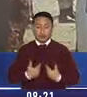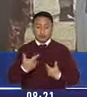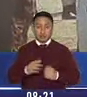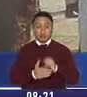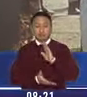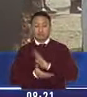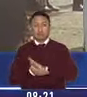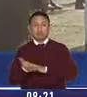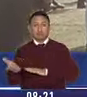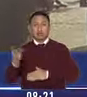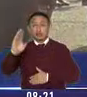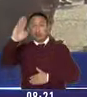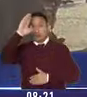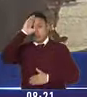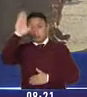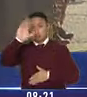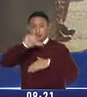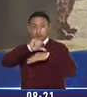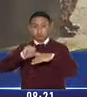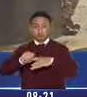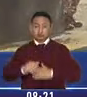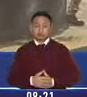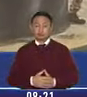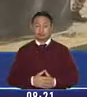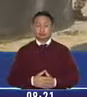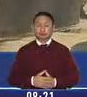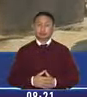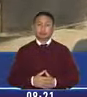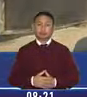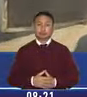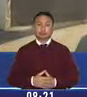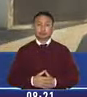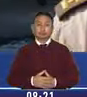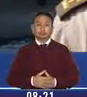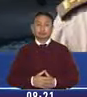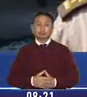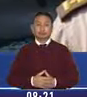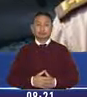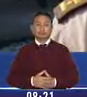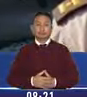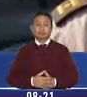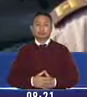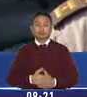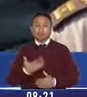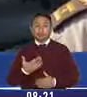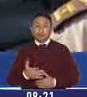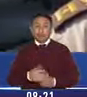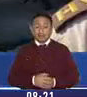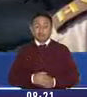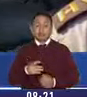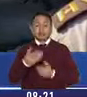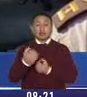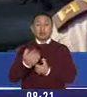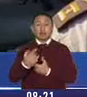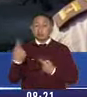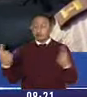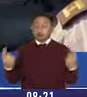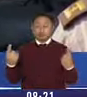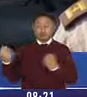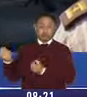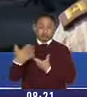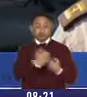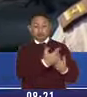evacuados del centro penitenciario al departamento forense de la localidad. Se están realizando levantamiento e información de cada uno de ellos.